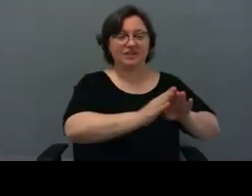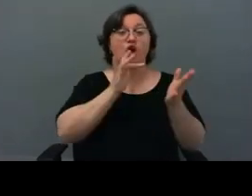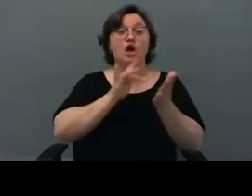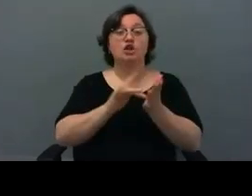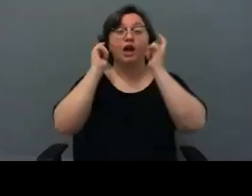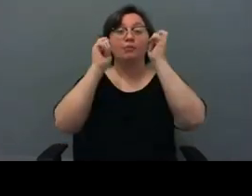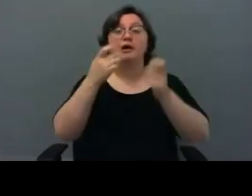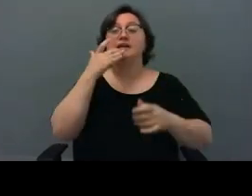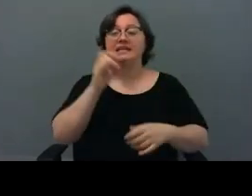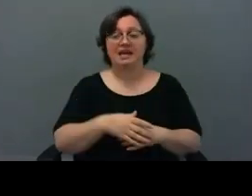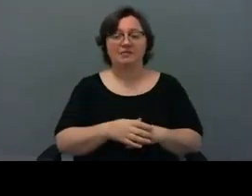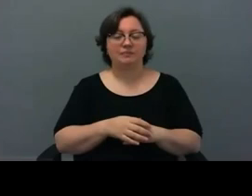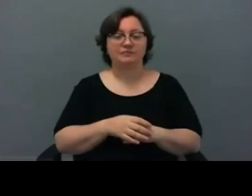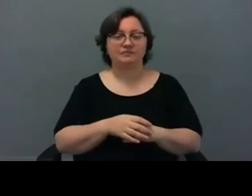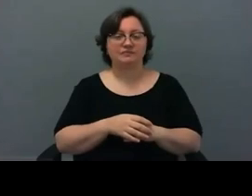menos